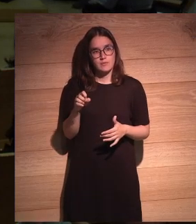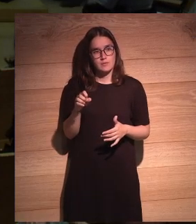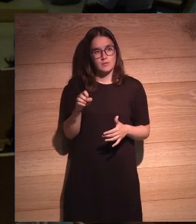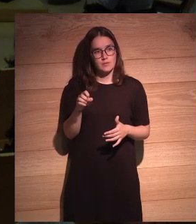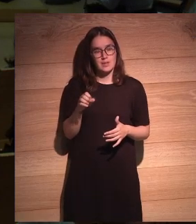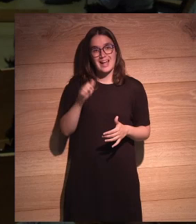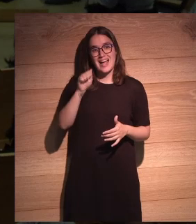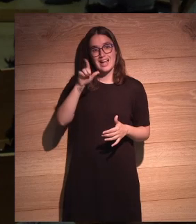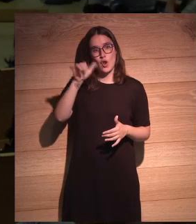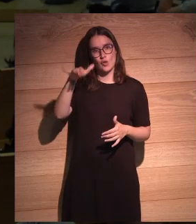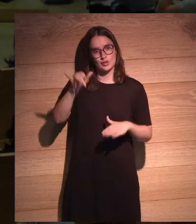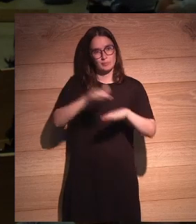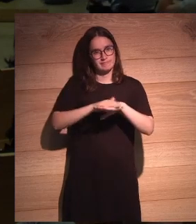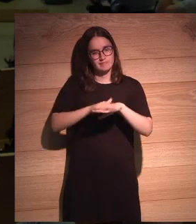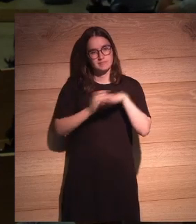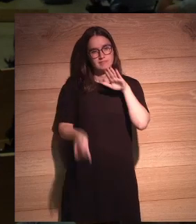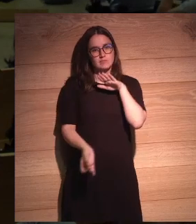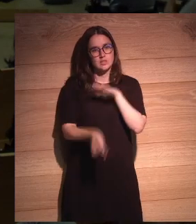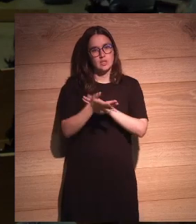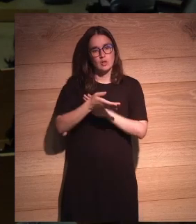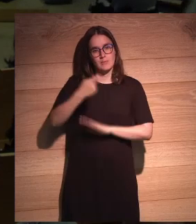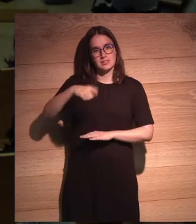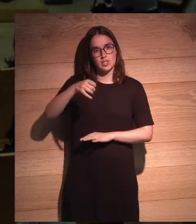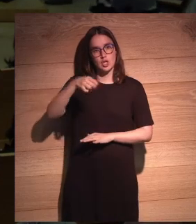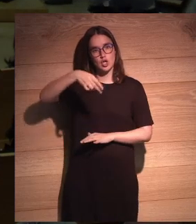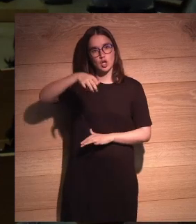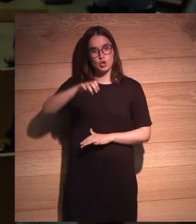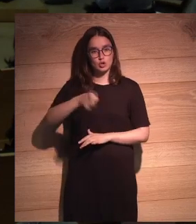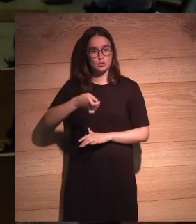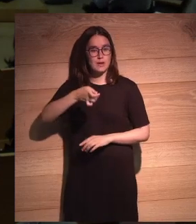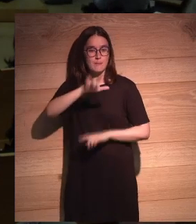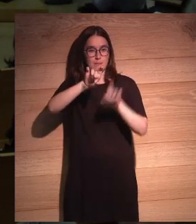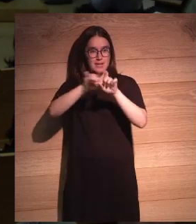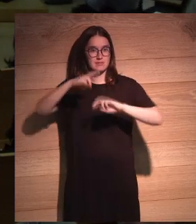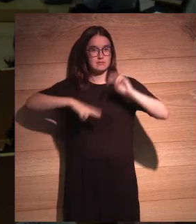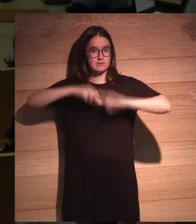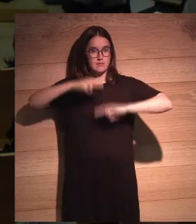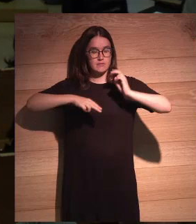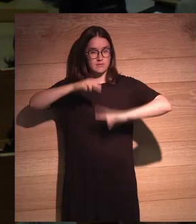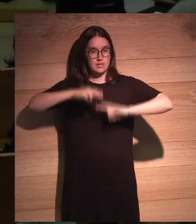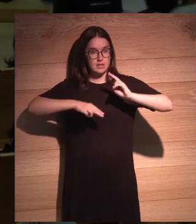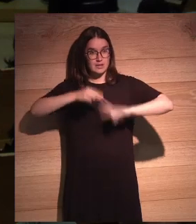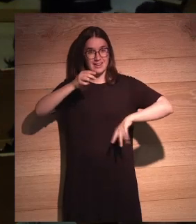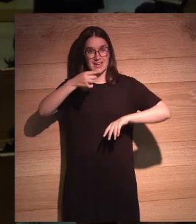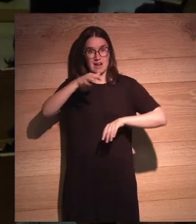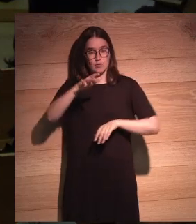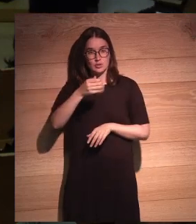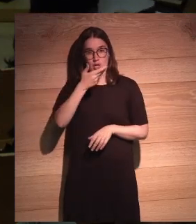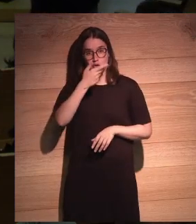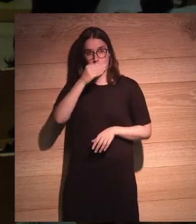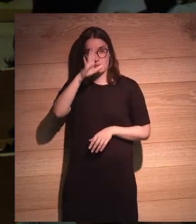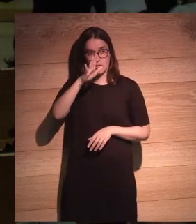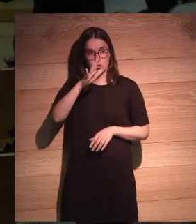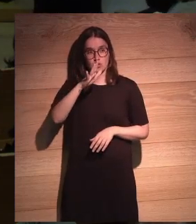Ricardo Alonso, perdona, fundador y presidente de GNOS, una empresa dedicada a la construcción y explotación de grafos de conocimiento, y codirector del